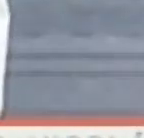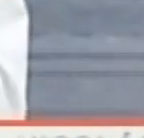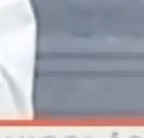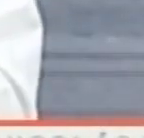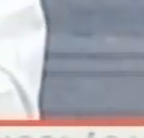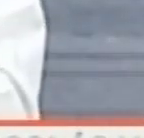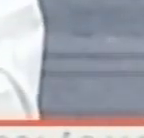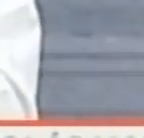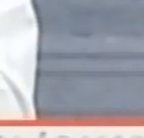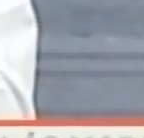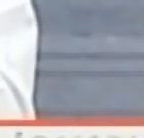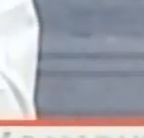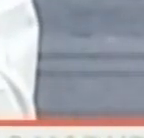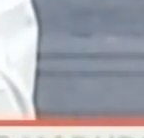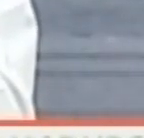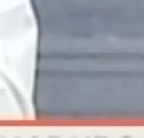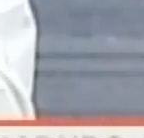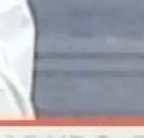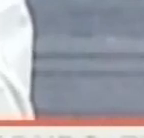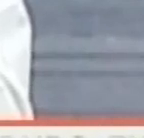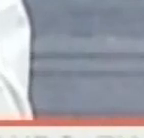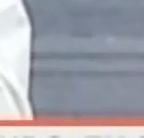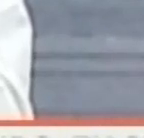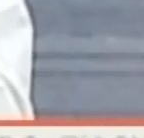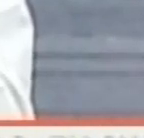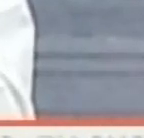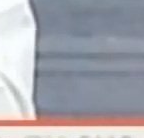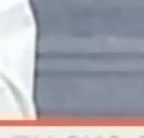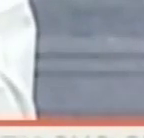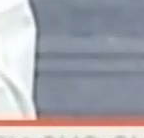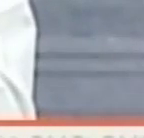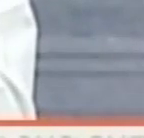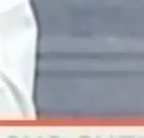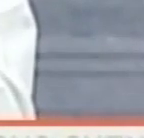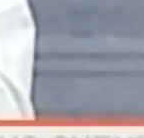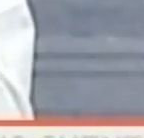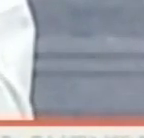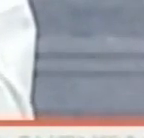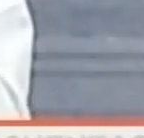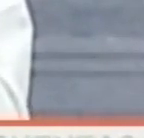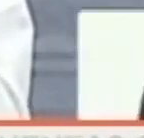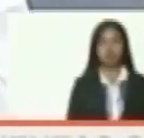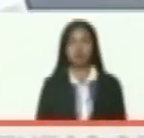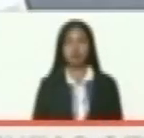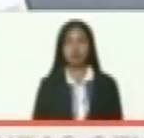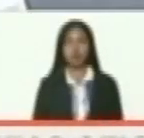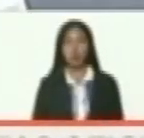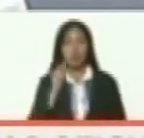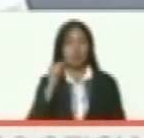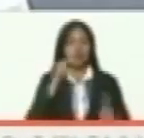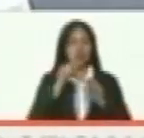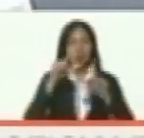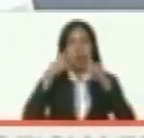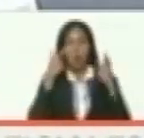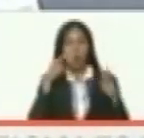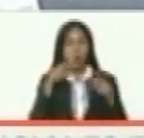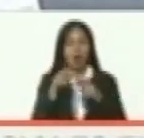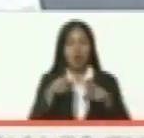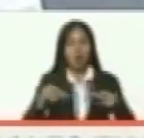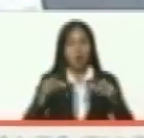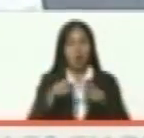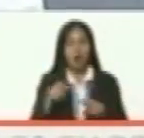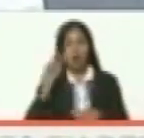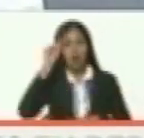San Juan de los Morros. Ya podrán viajar ustedes desde aquí, desde este terminal directo La Guaira a San Juan de los